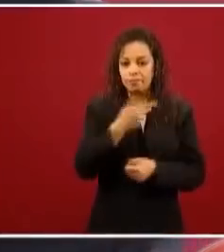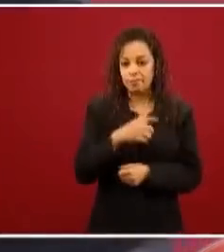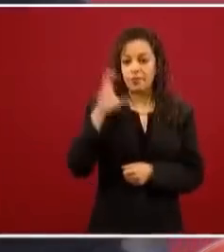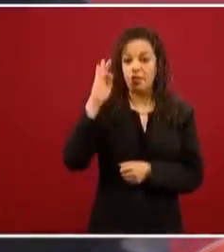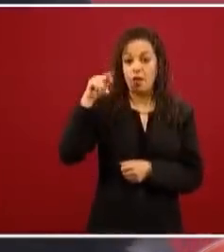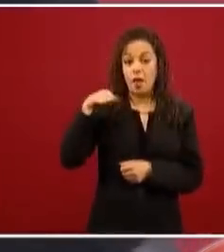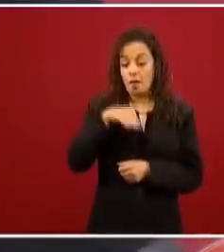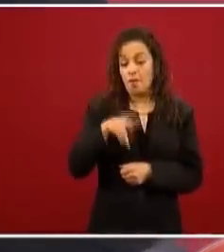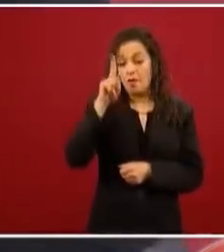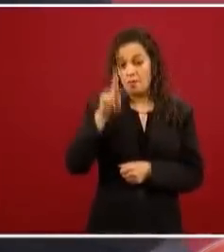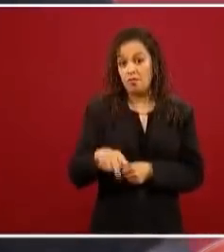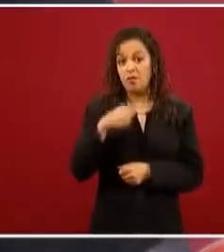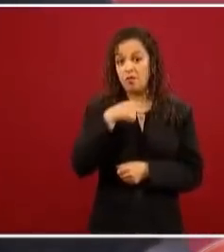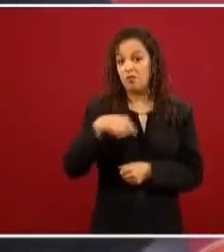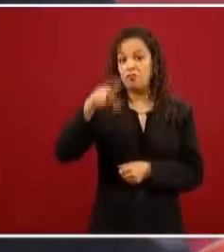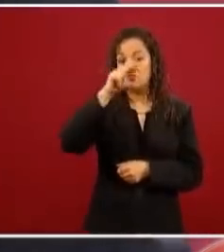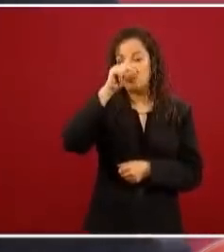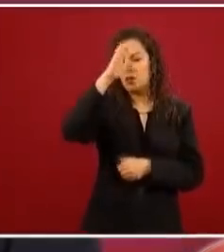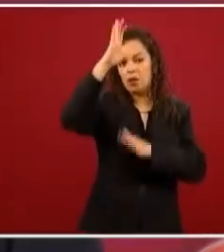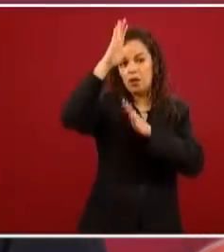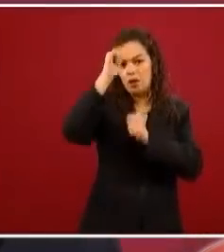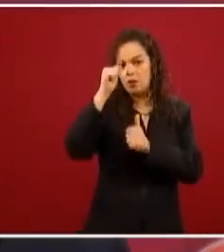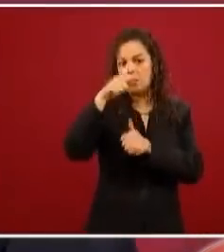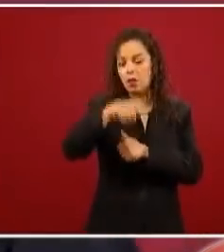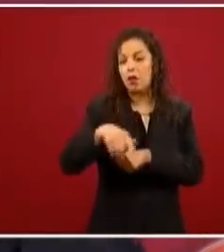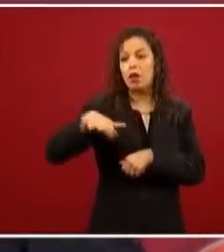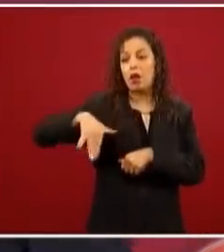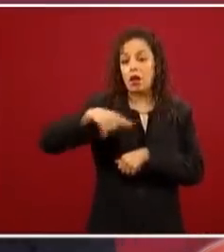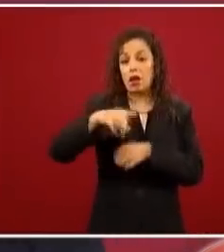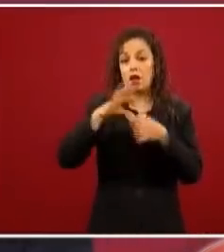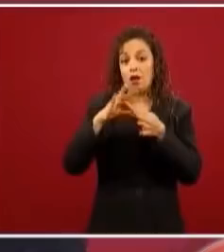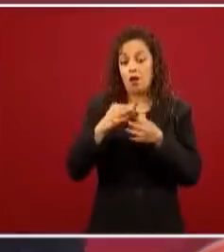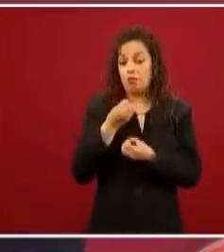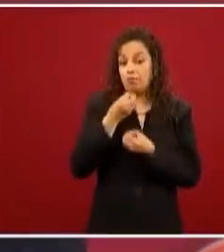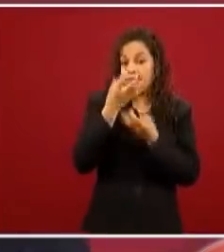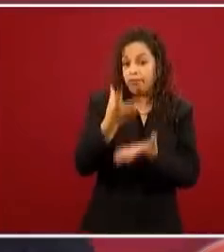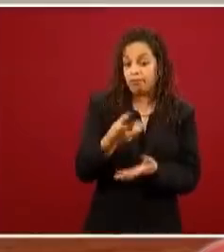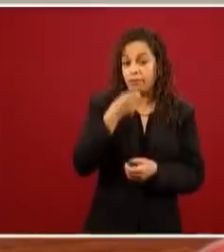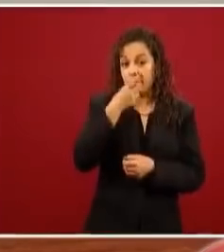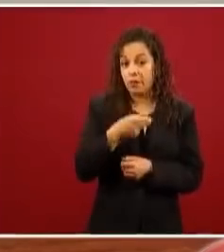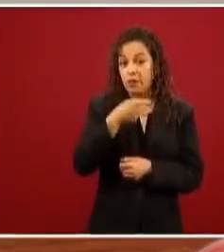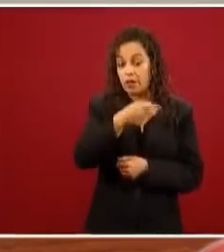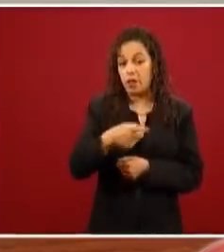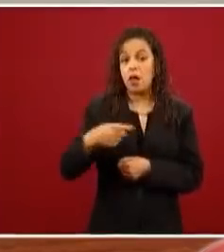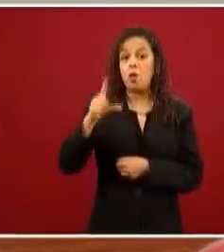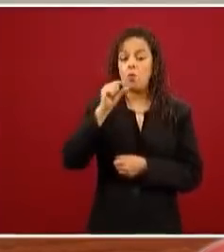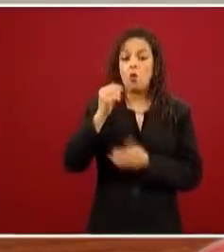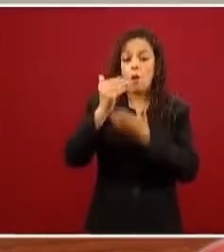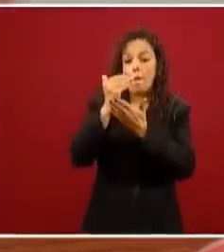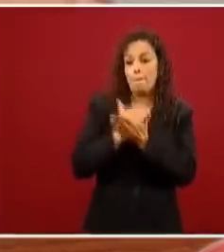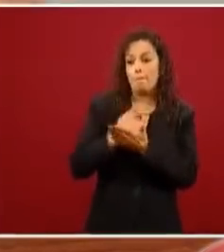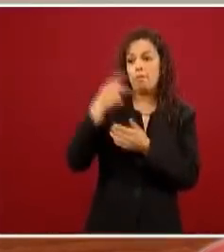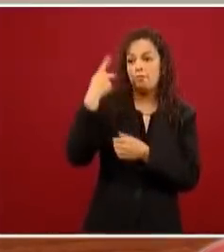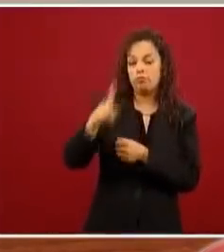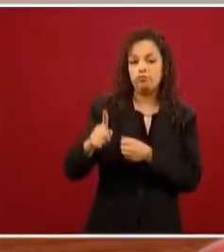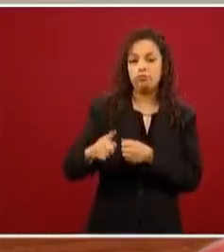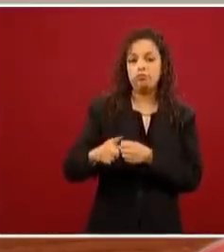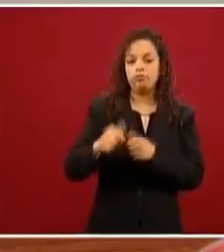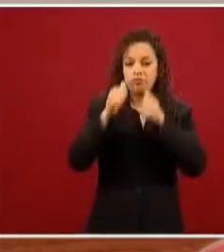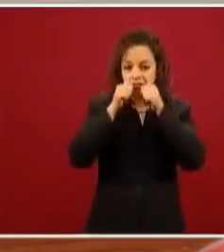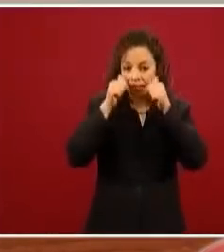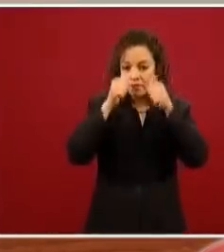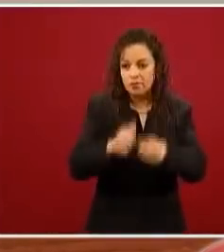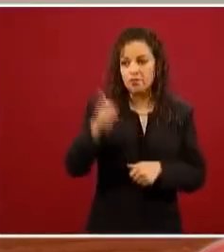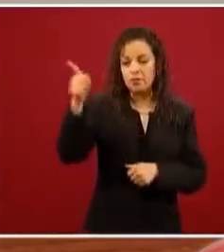no compartimos la idea que han expresado de que se subroguen el servicio del Seguro Social. Y sobre el